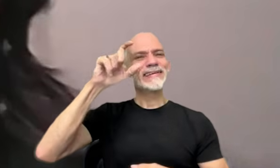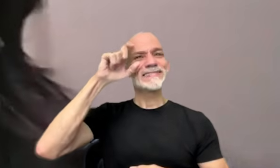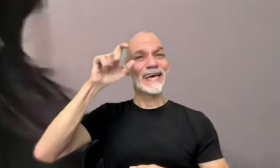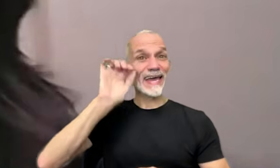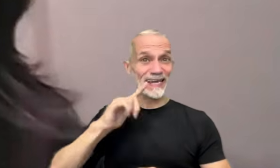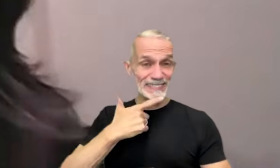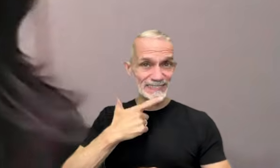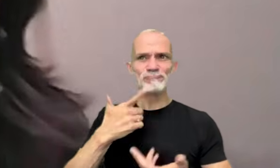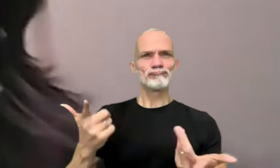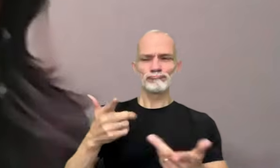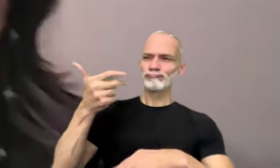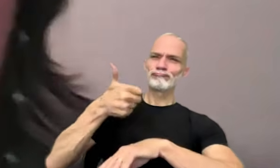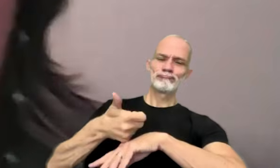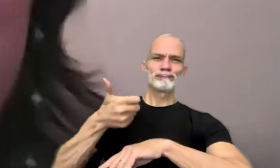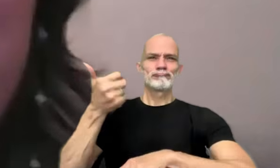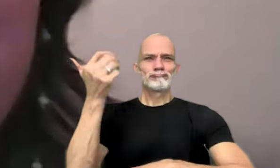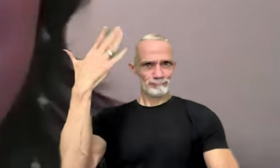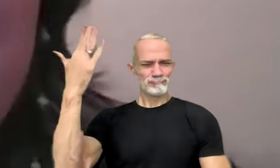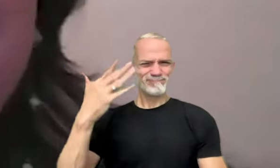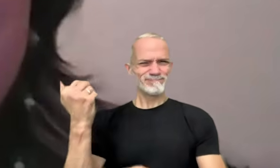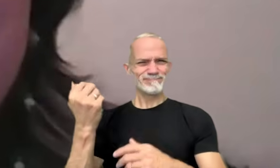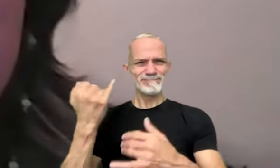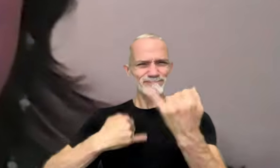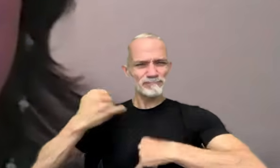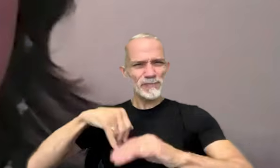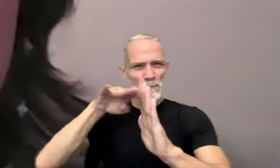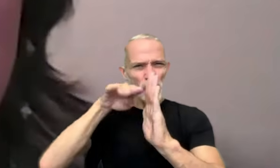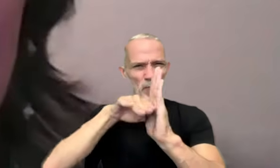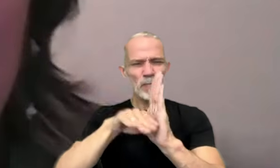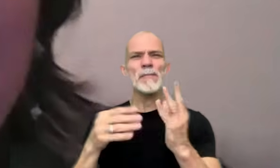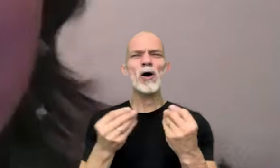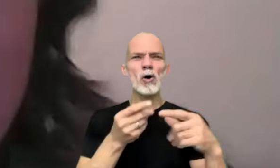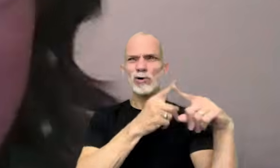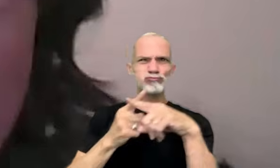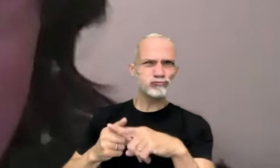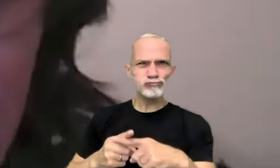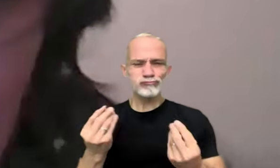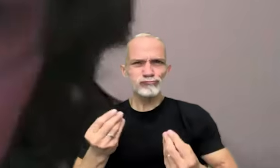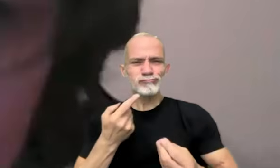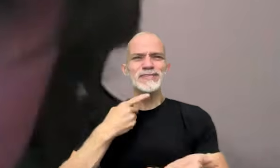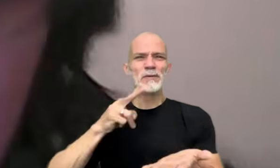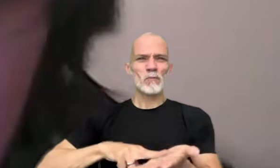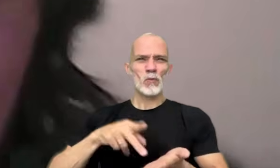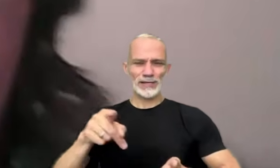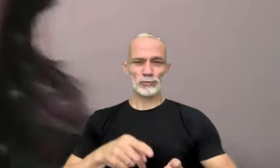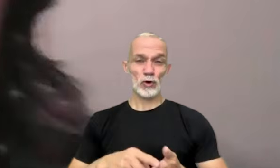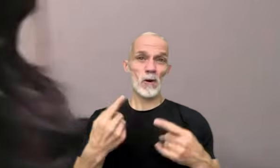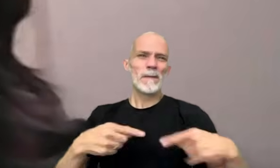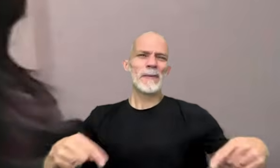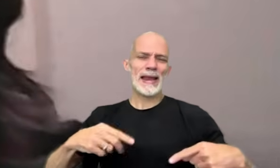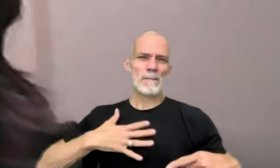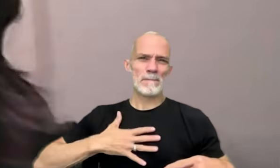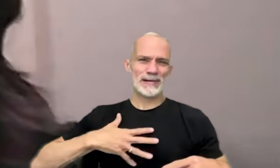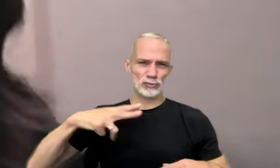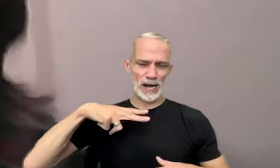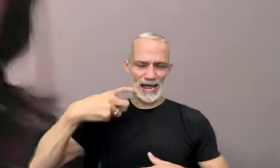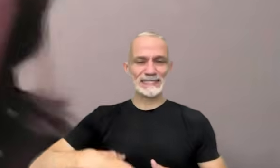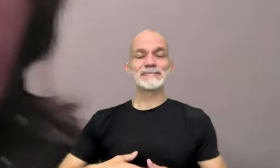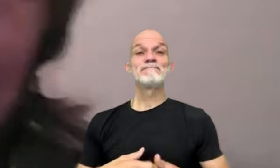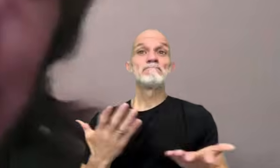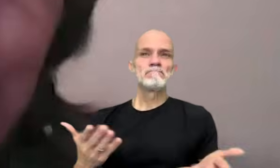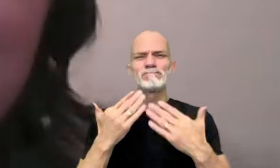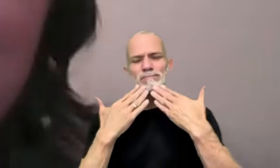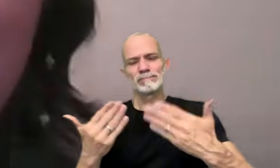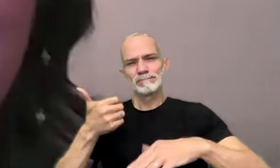eh, que nos va a dar todas las pautas para la liquidación de este gravamen. Eh, Le